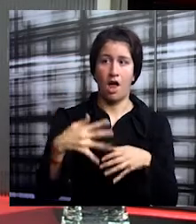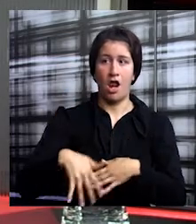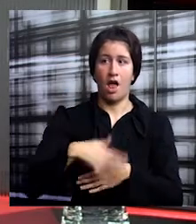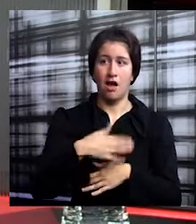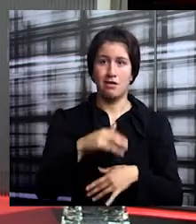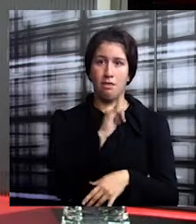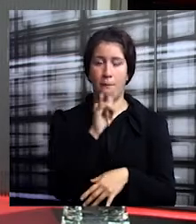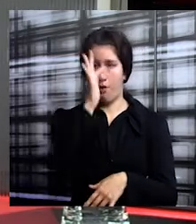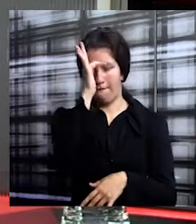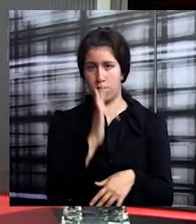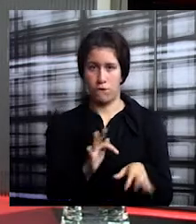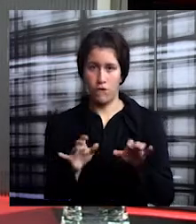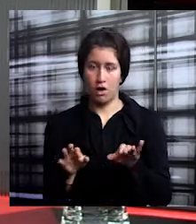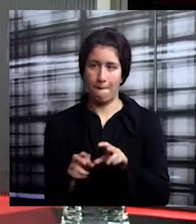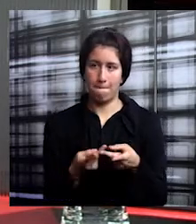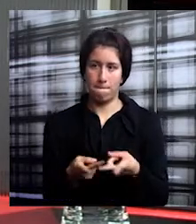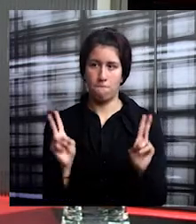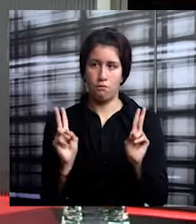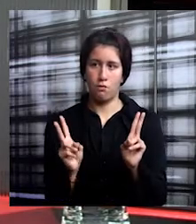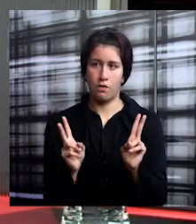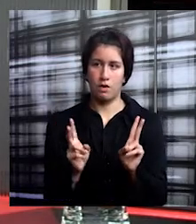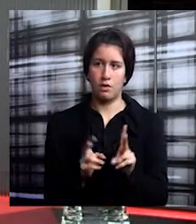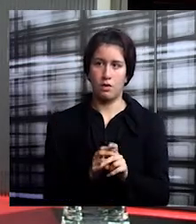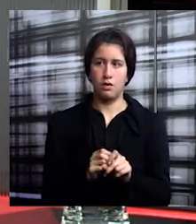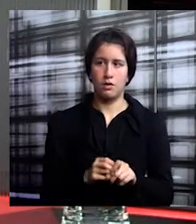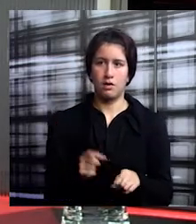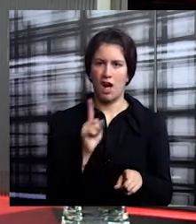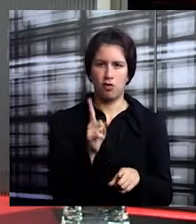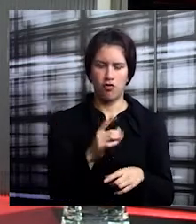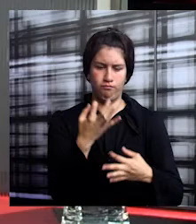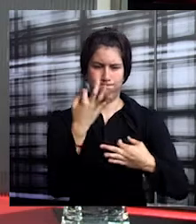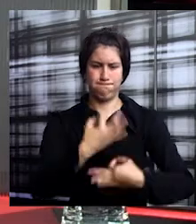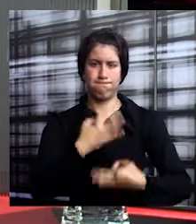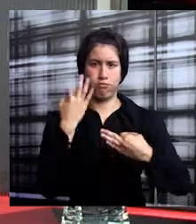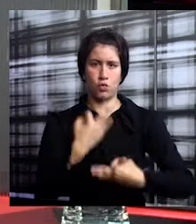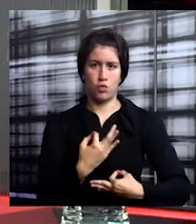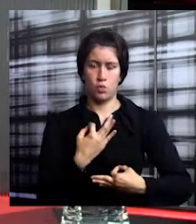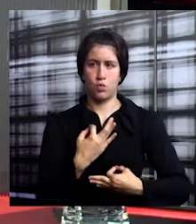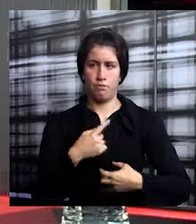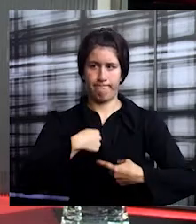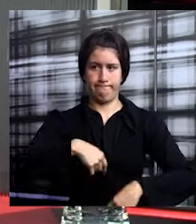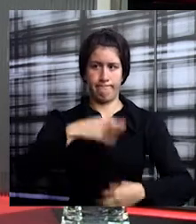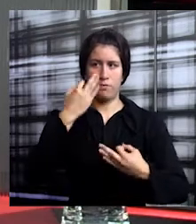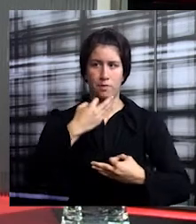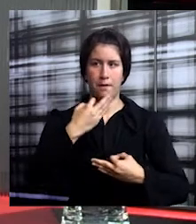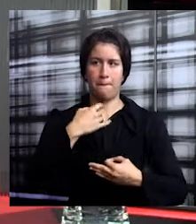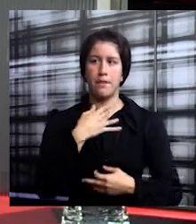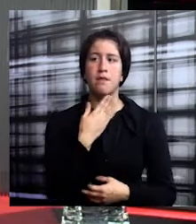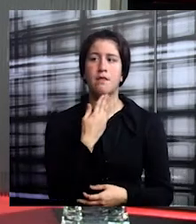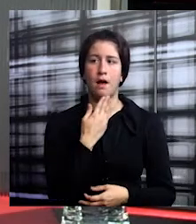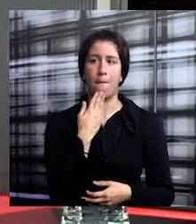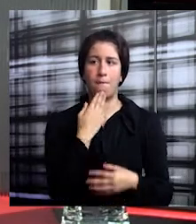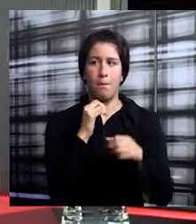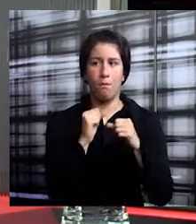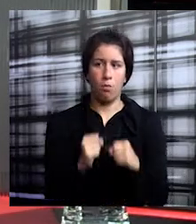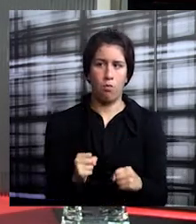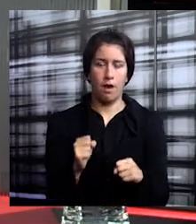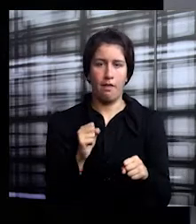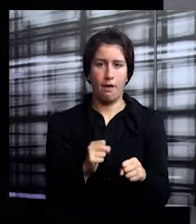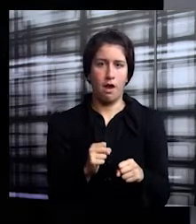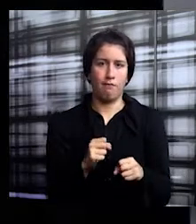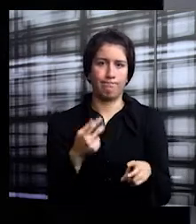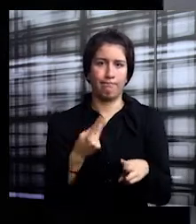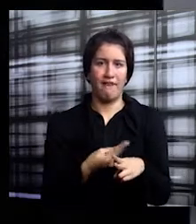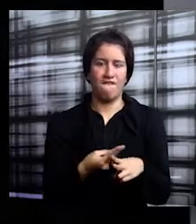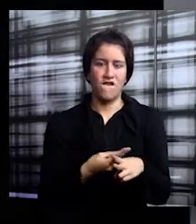deficientes que no le aseguran su integridad, también puede llegar a cometer violación de tratados internacionales. Se lo hago muy